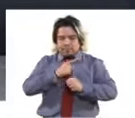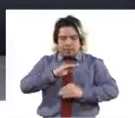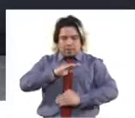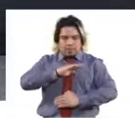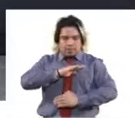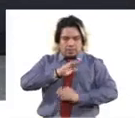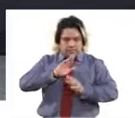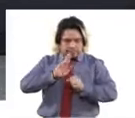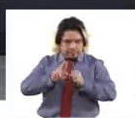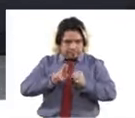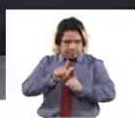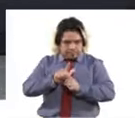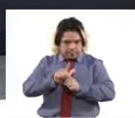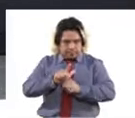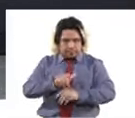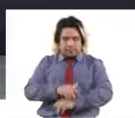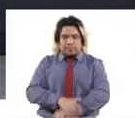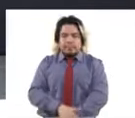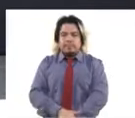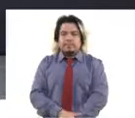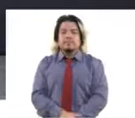firmes.